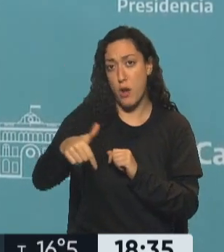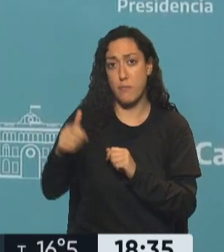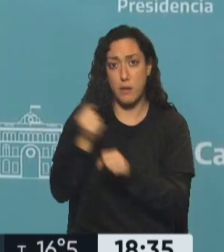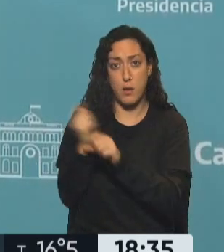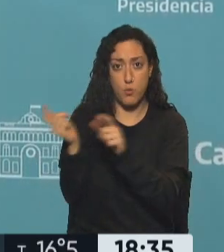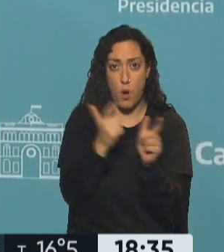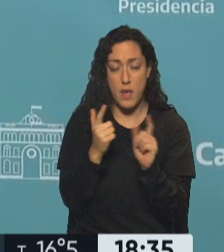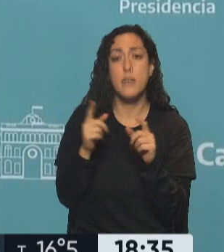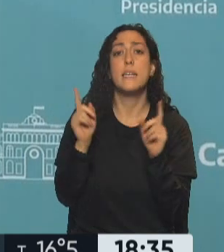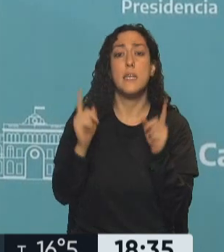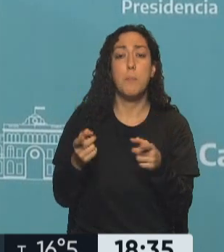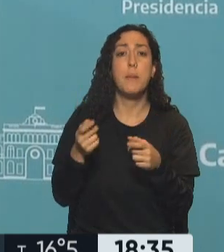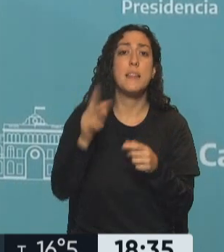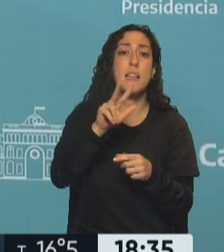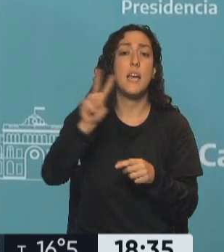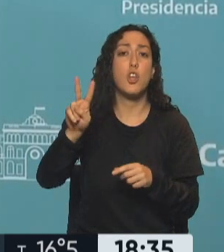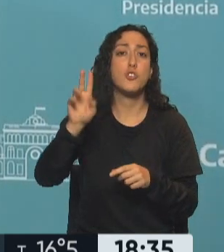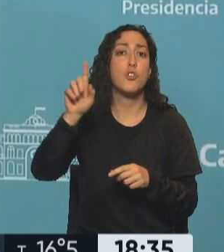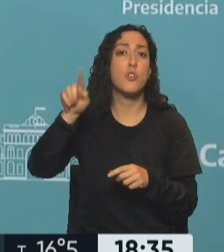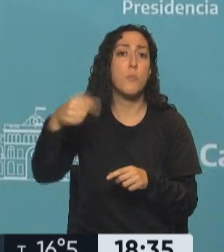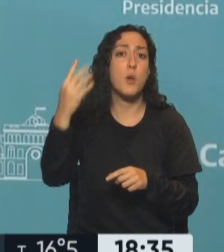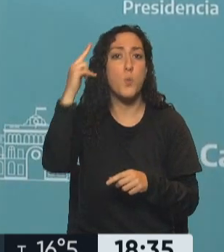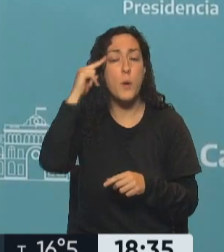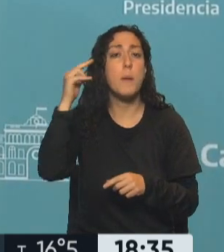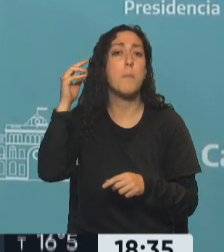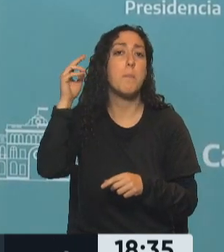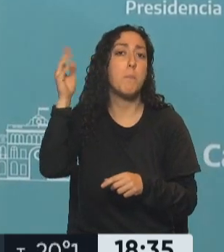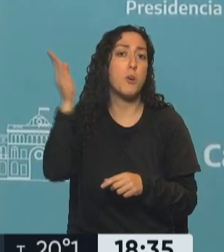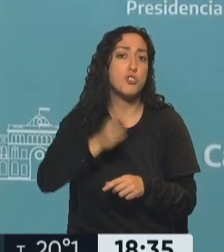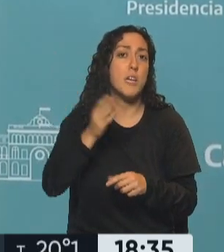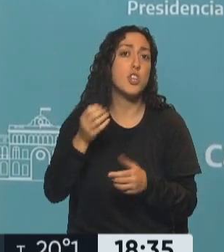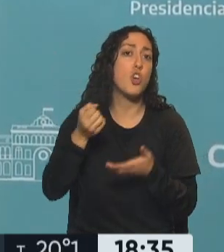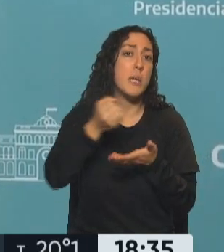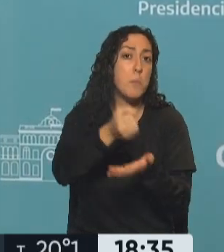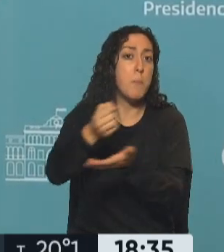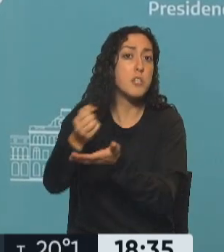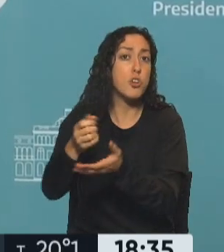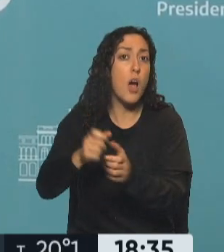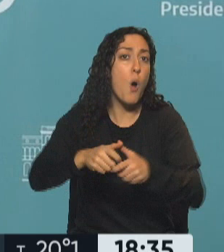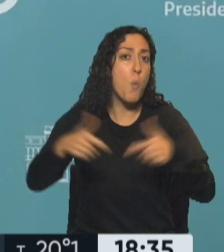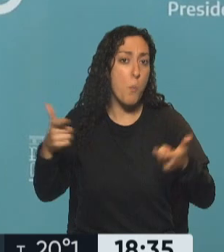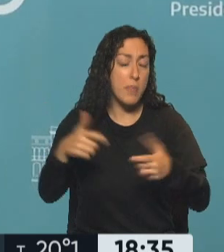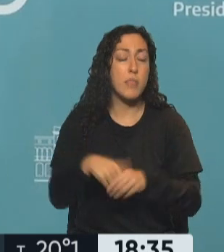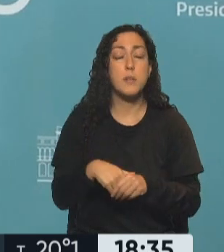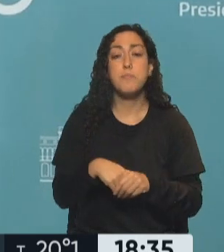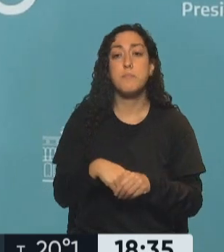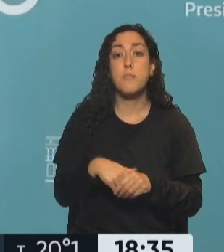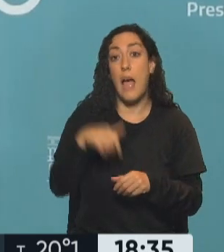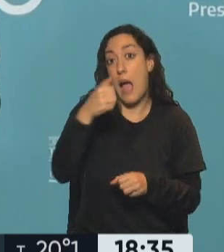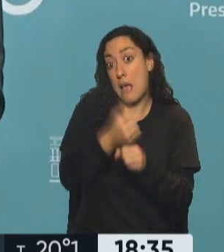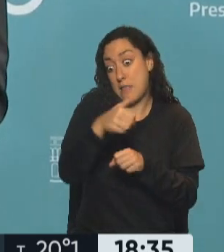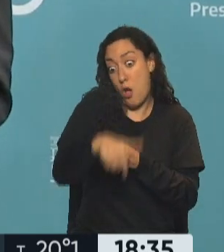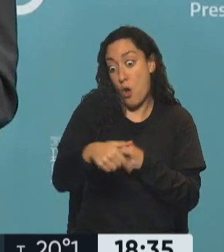que creció 32,9% en el año 2021, y este crecimiento continúa en el año en